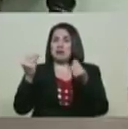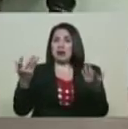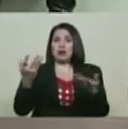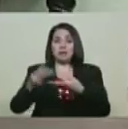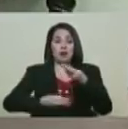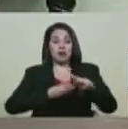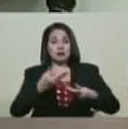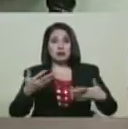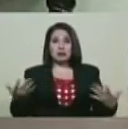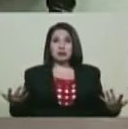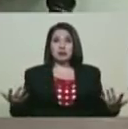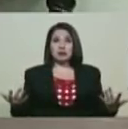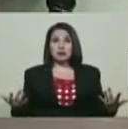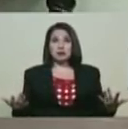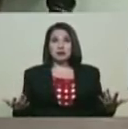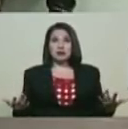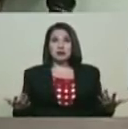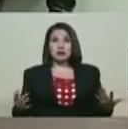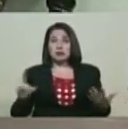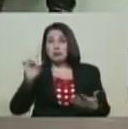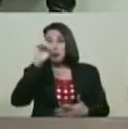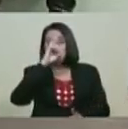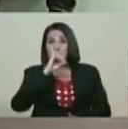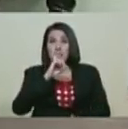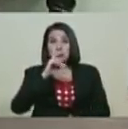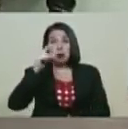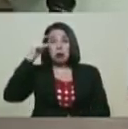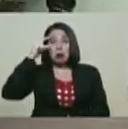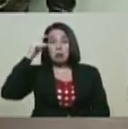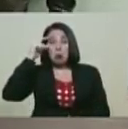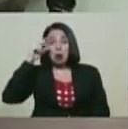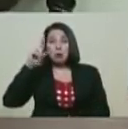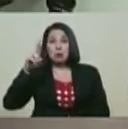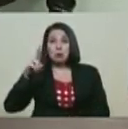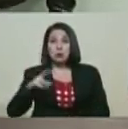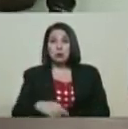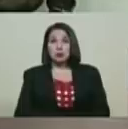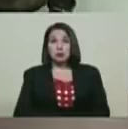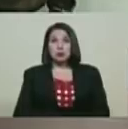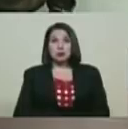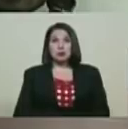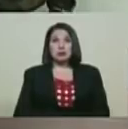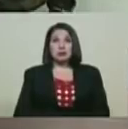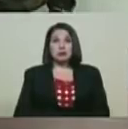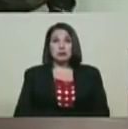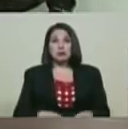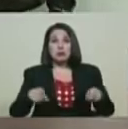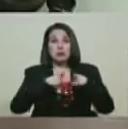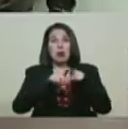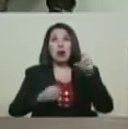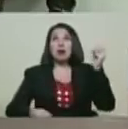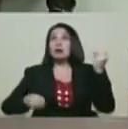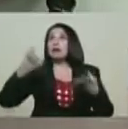hecho. Primer año Ramos Alú, un circo.